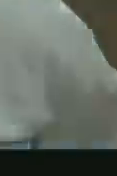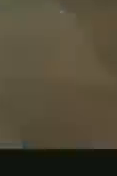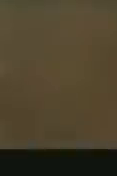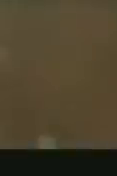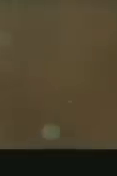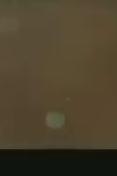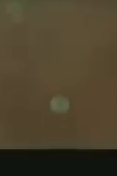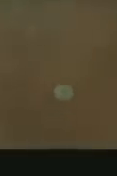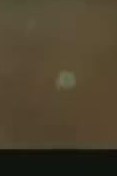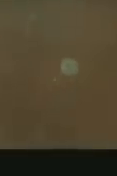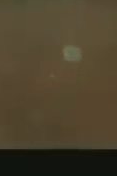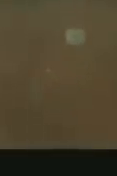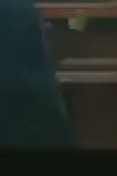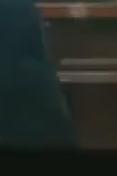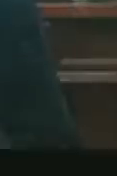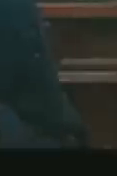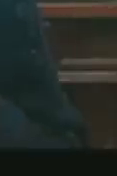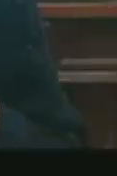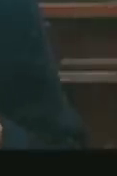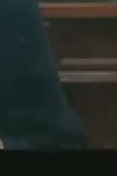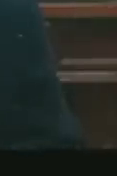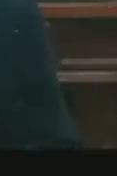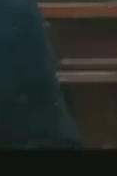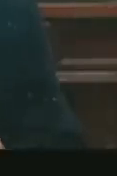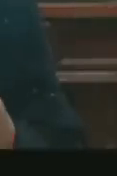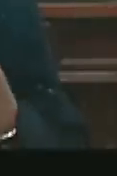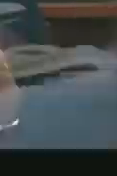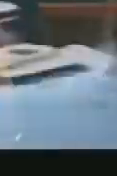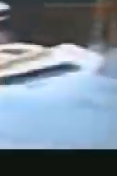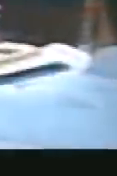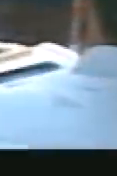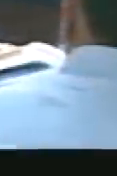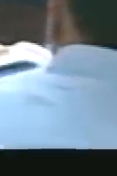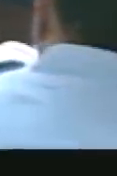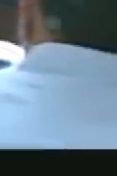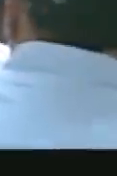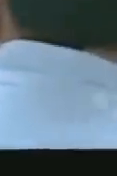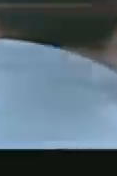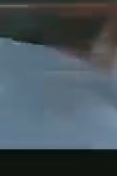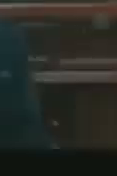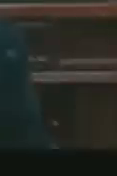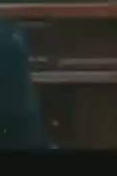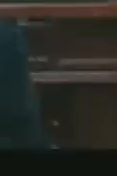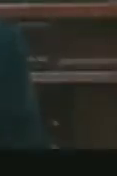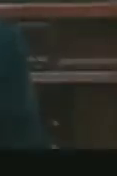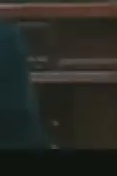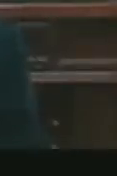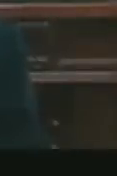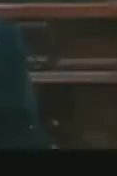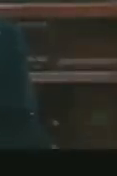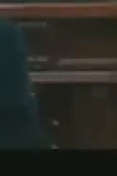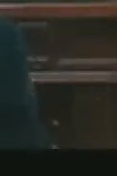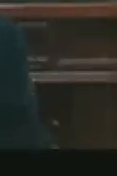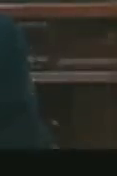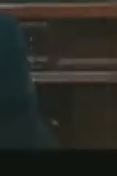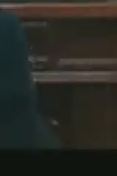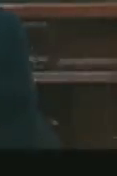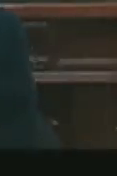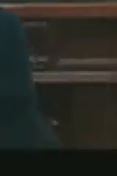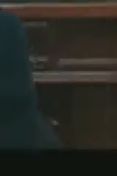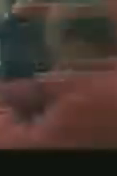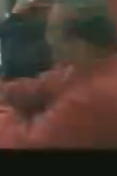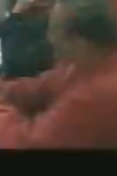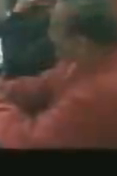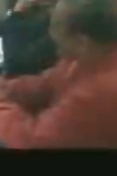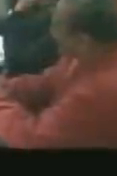hegemonía democrática. El poder popular. Pero ¿dónde está la